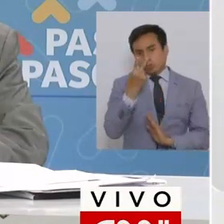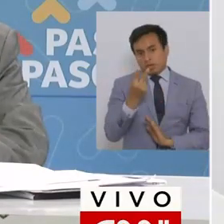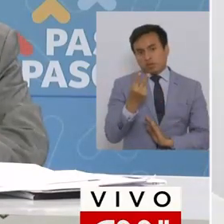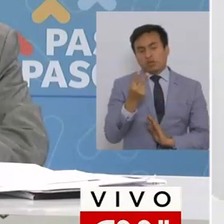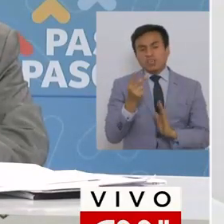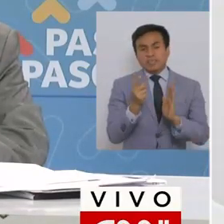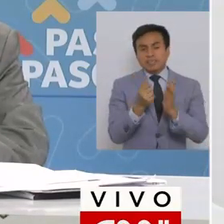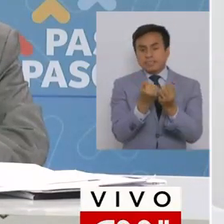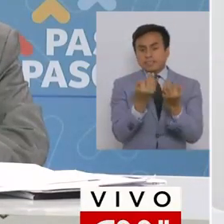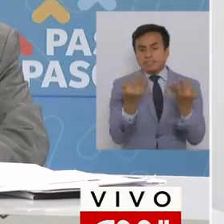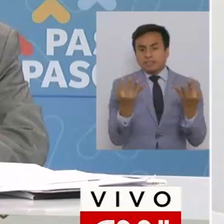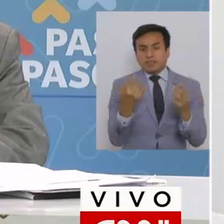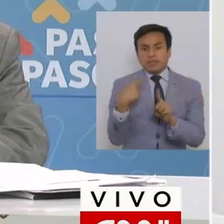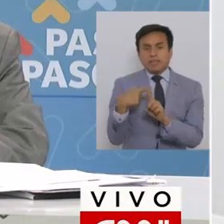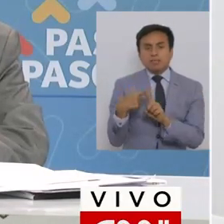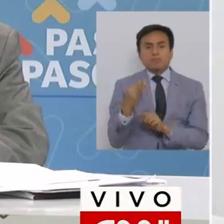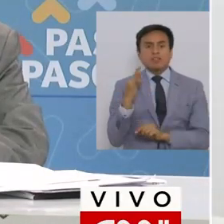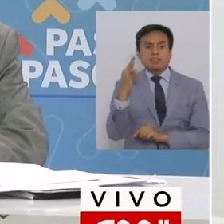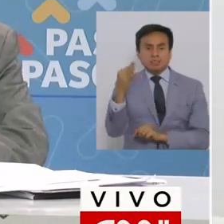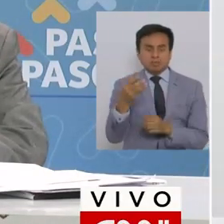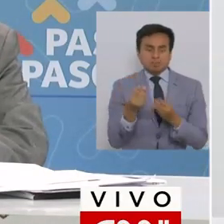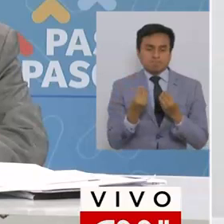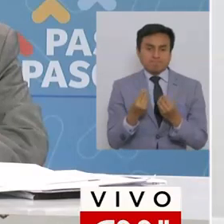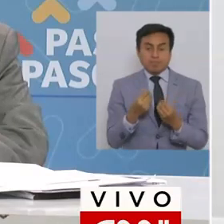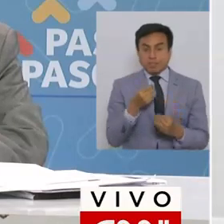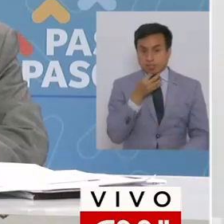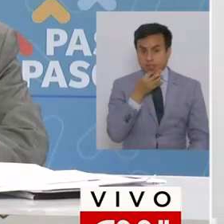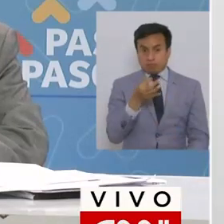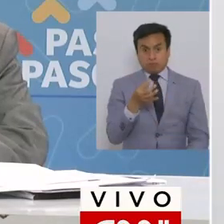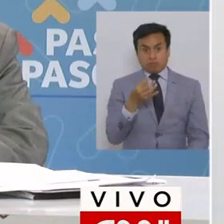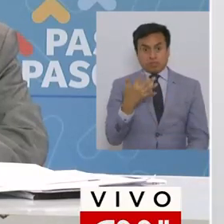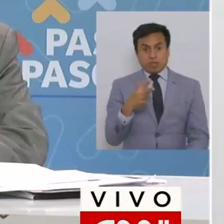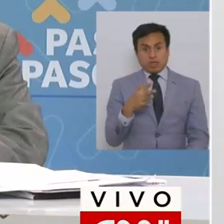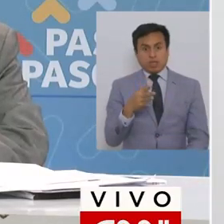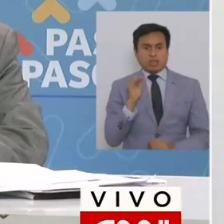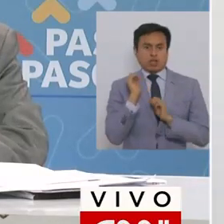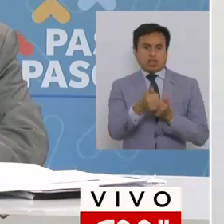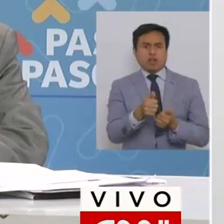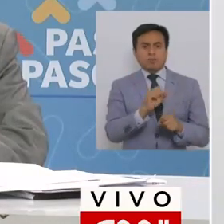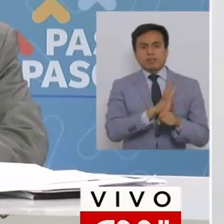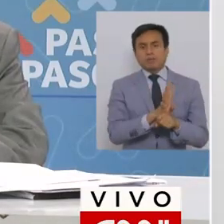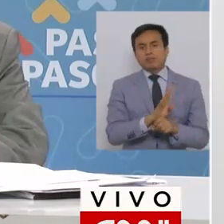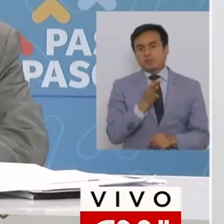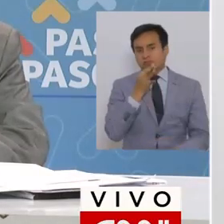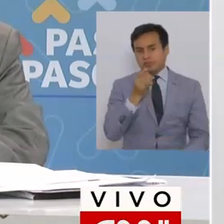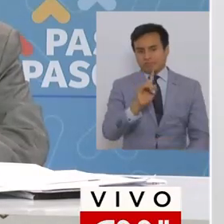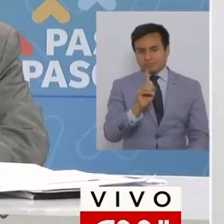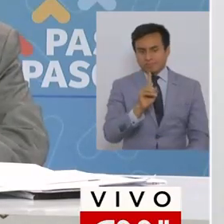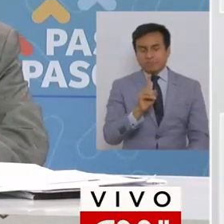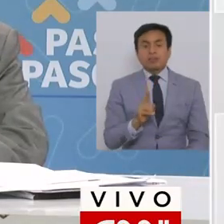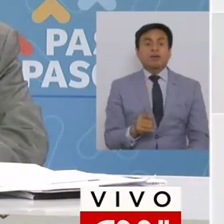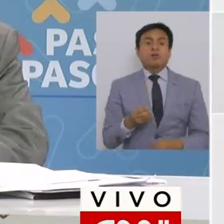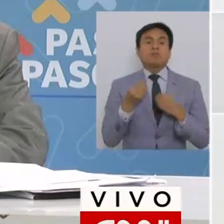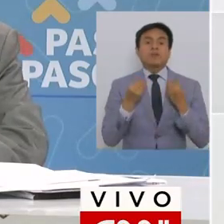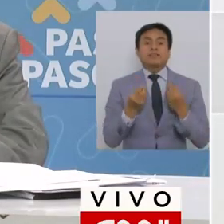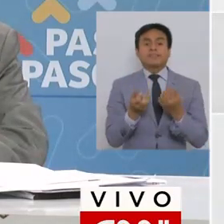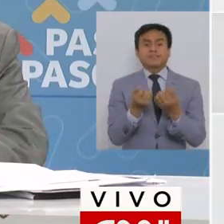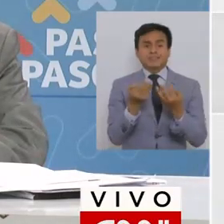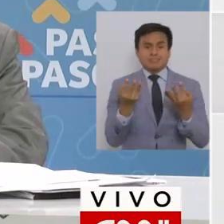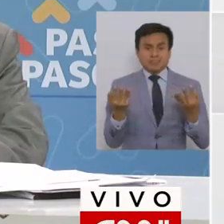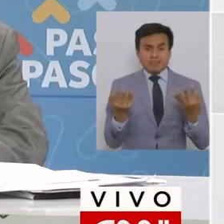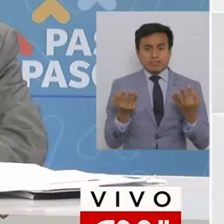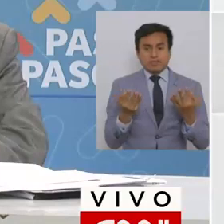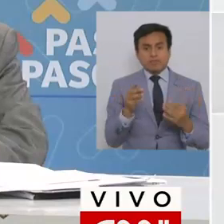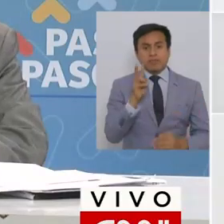son esperanzadoras. Todavía no hemos dicho que hemos derrotado a la pandemia. Y obviamente que esta cifra